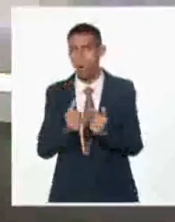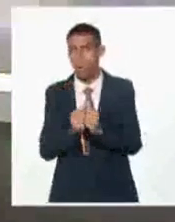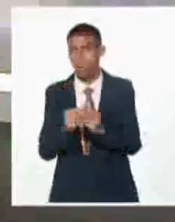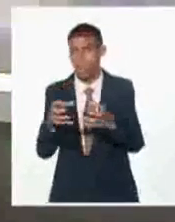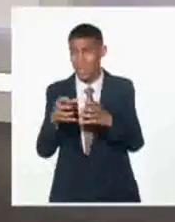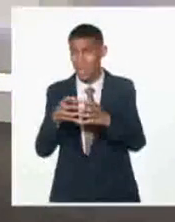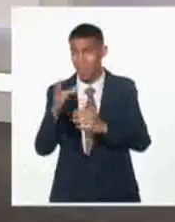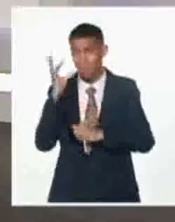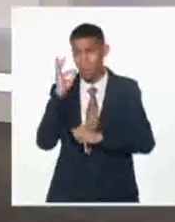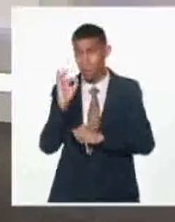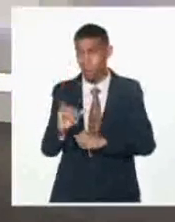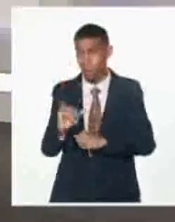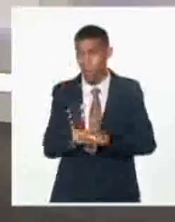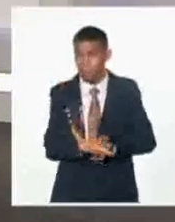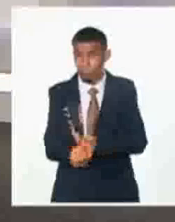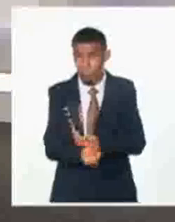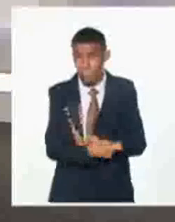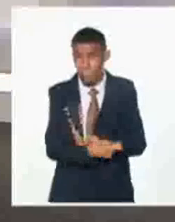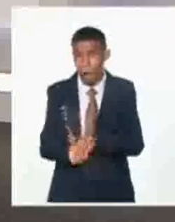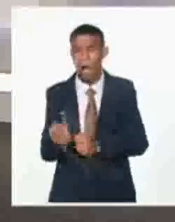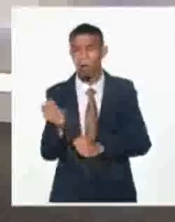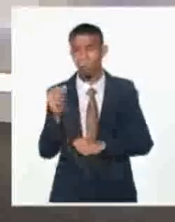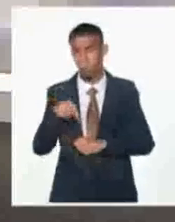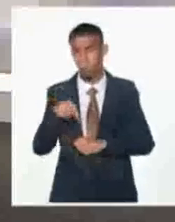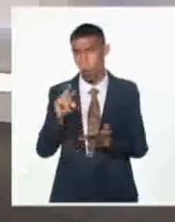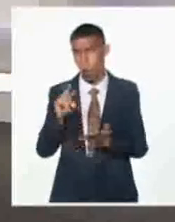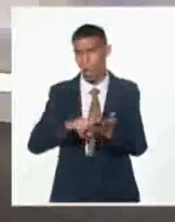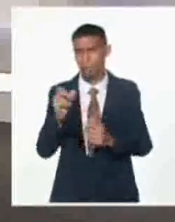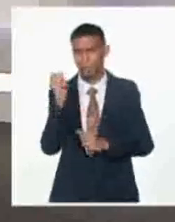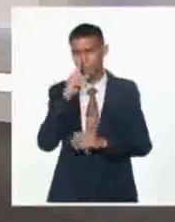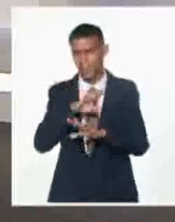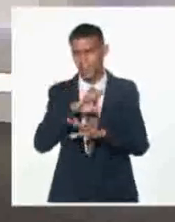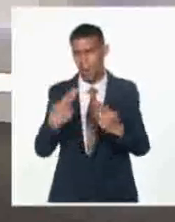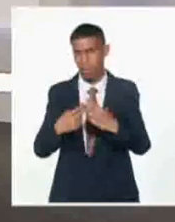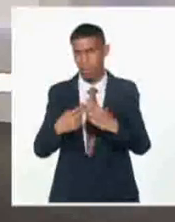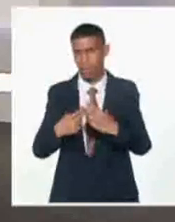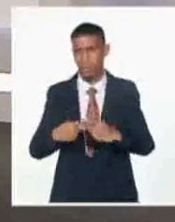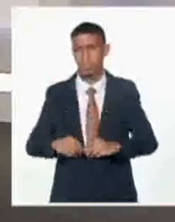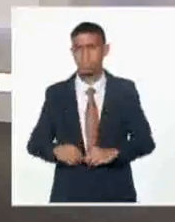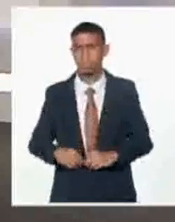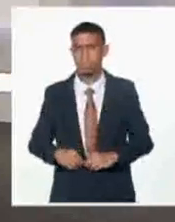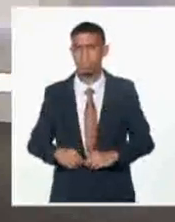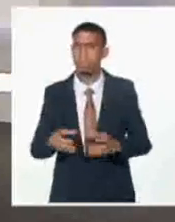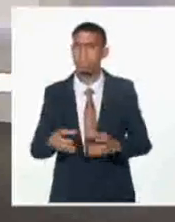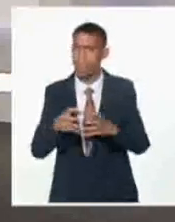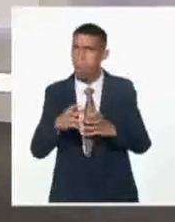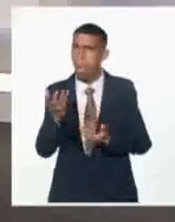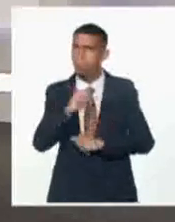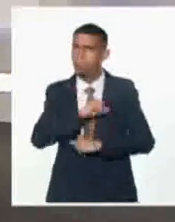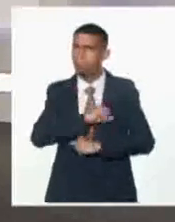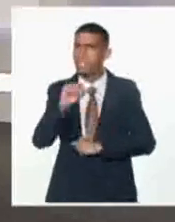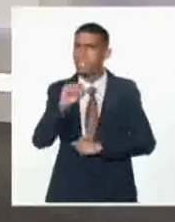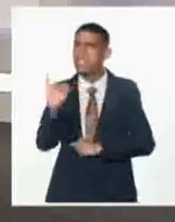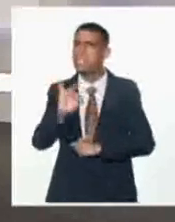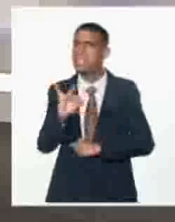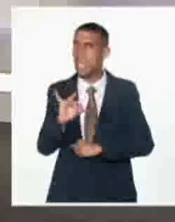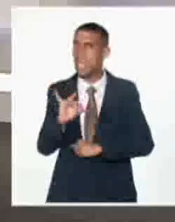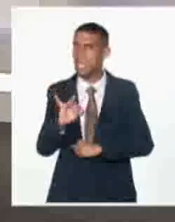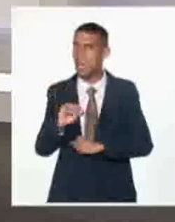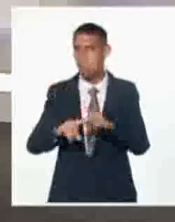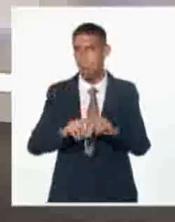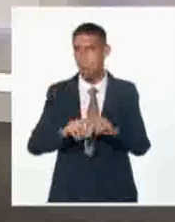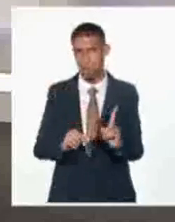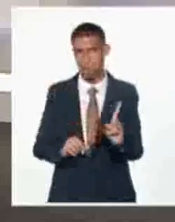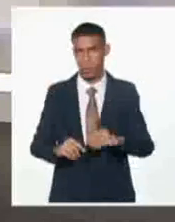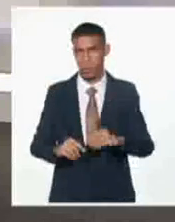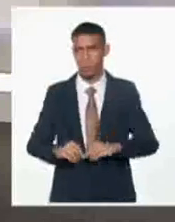de softball de Cuba culminó este martes, como les adelantaba, la fase de grupos con victoria de 7-1 ante Guatemala, representado en